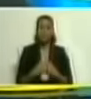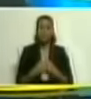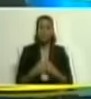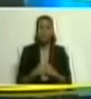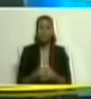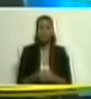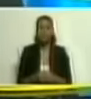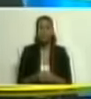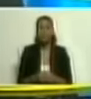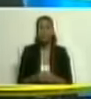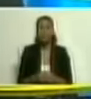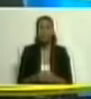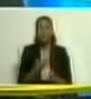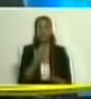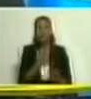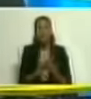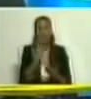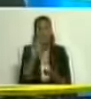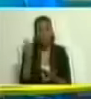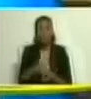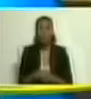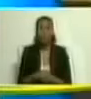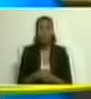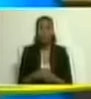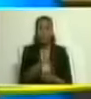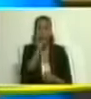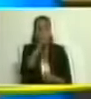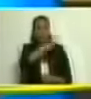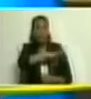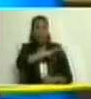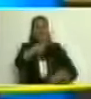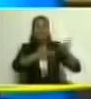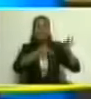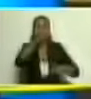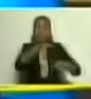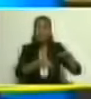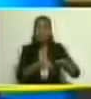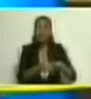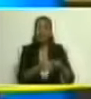you very much, Mr. Fiscal.